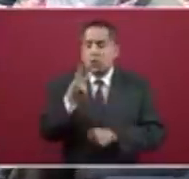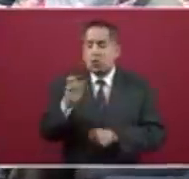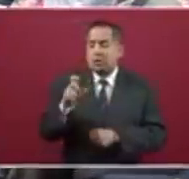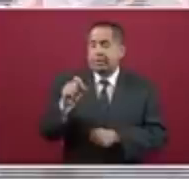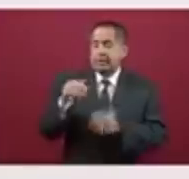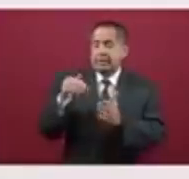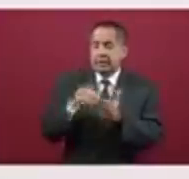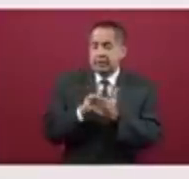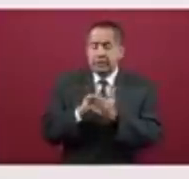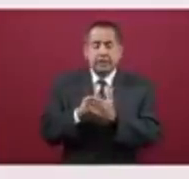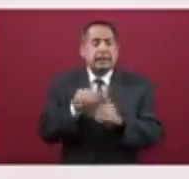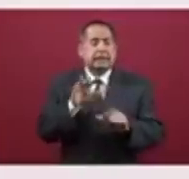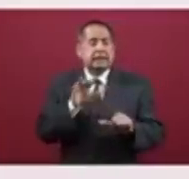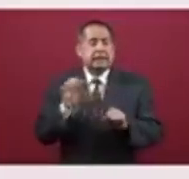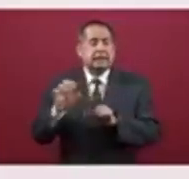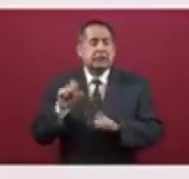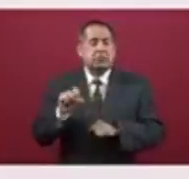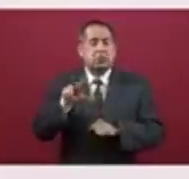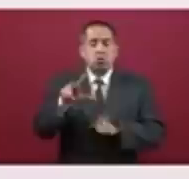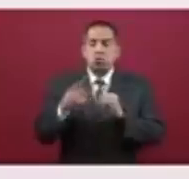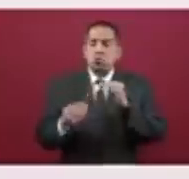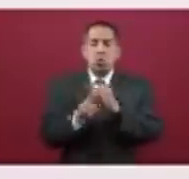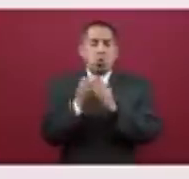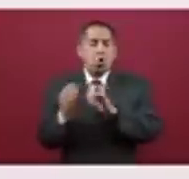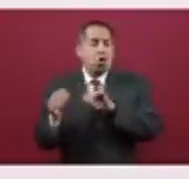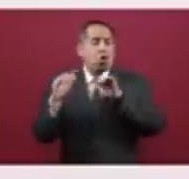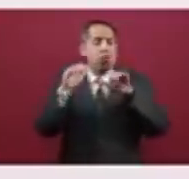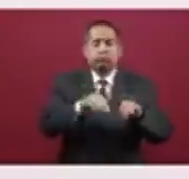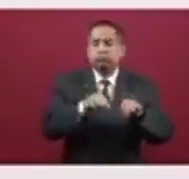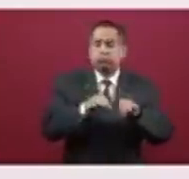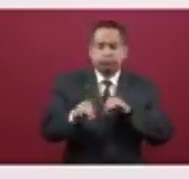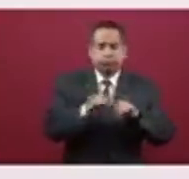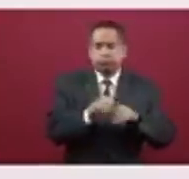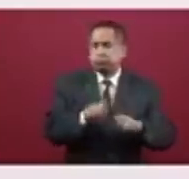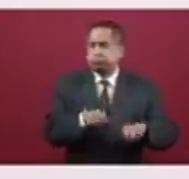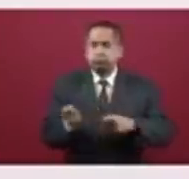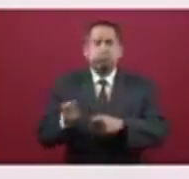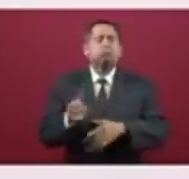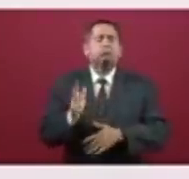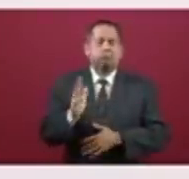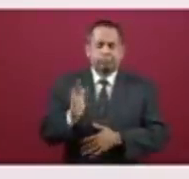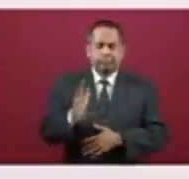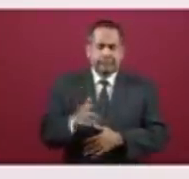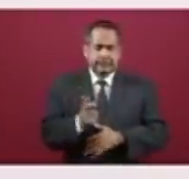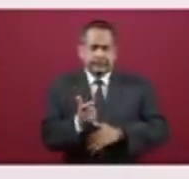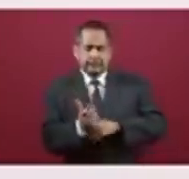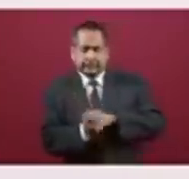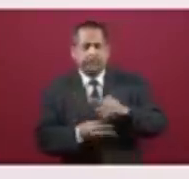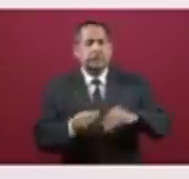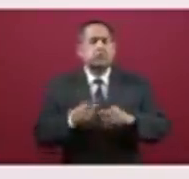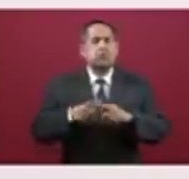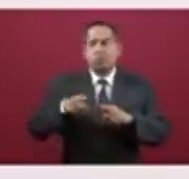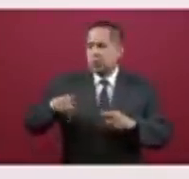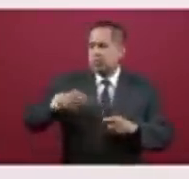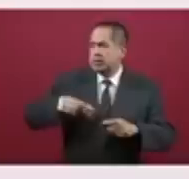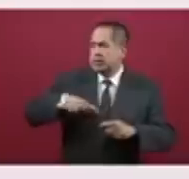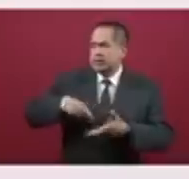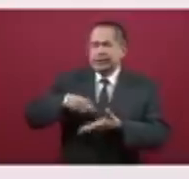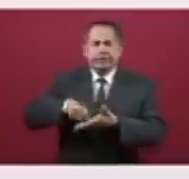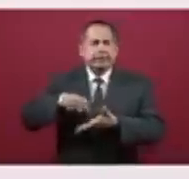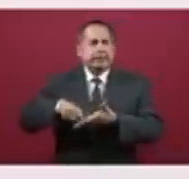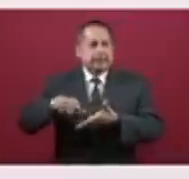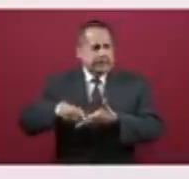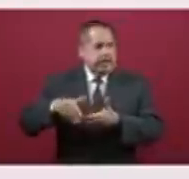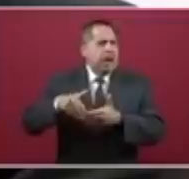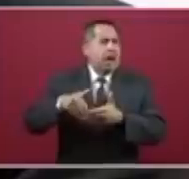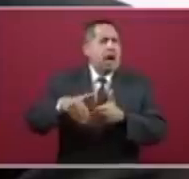mil 628 nuevos empleos y la recuperación del poder adquisitivo del salario